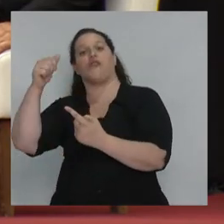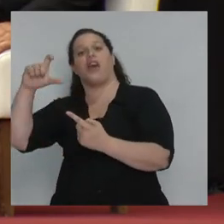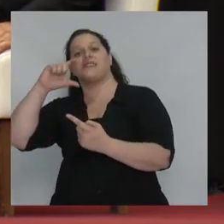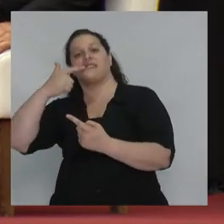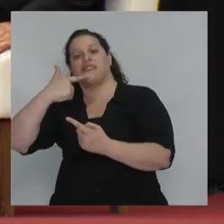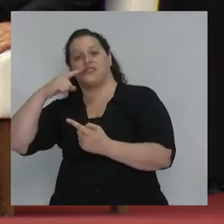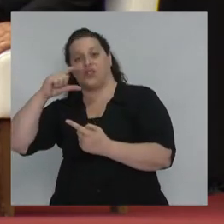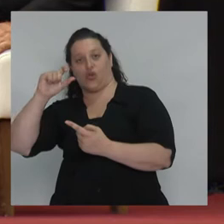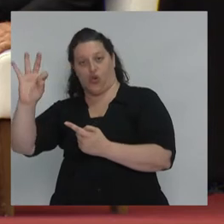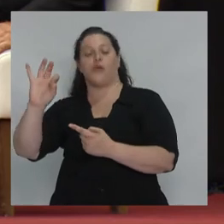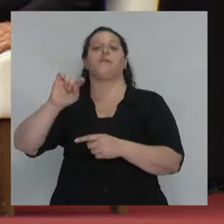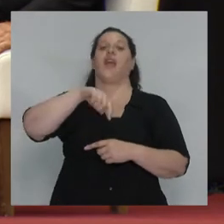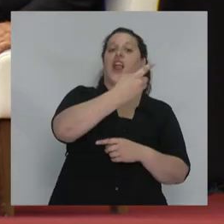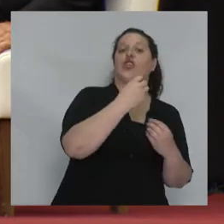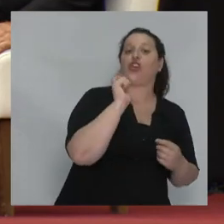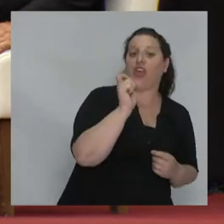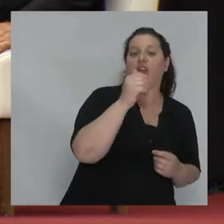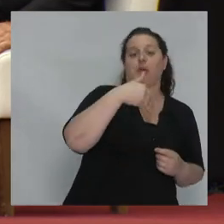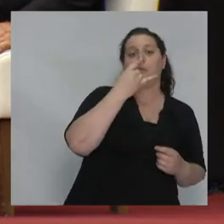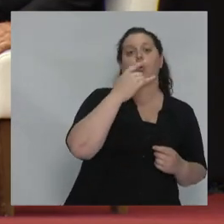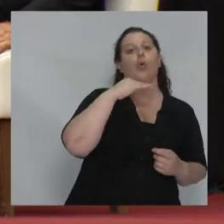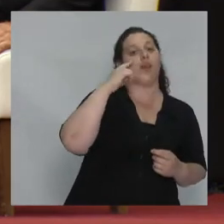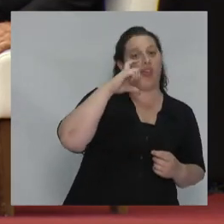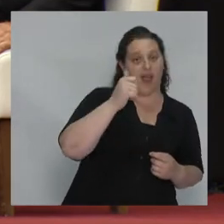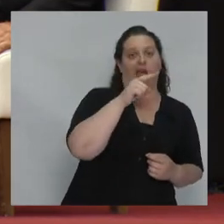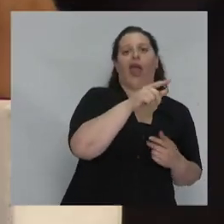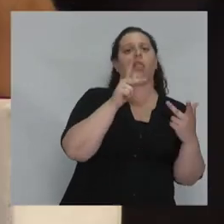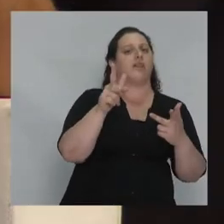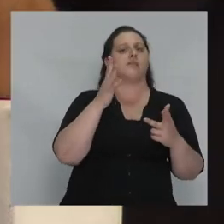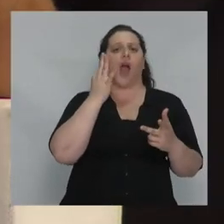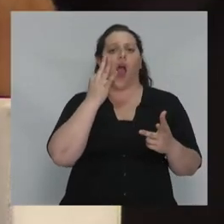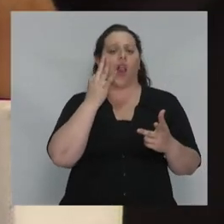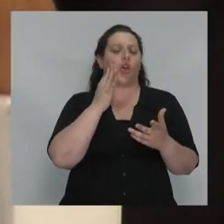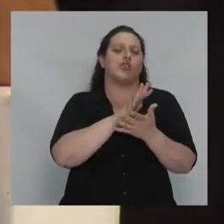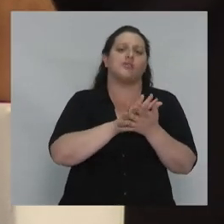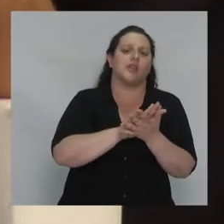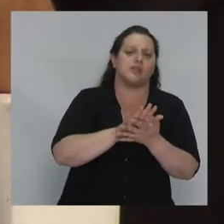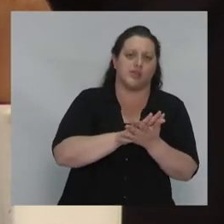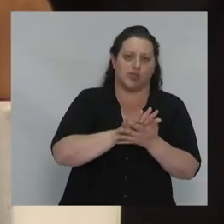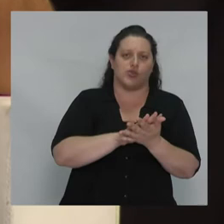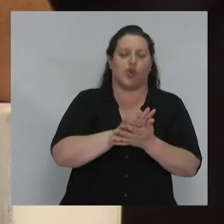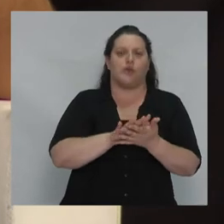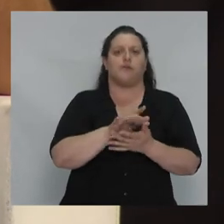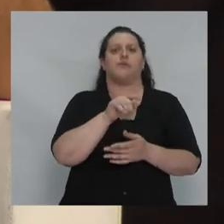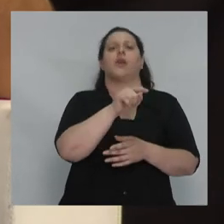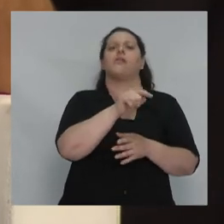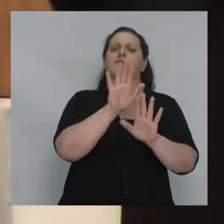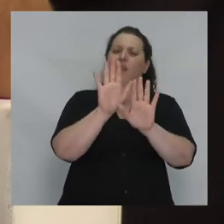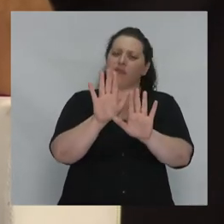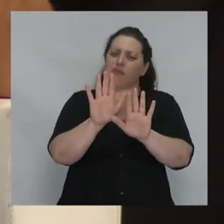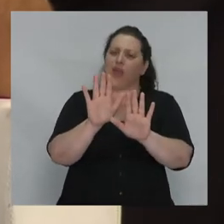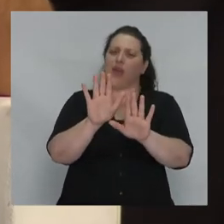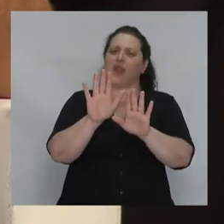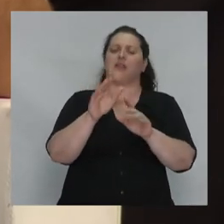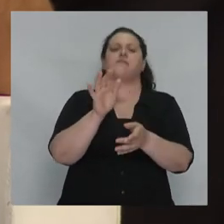Y Mujica dice algo muy sencillo: no se afanen, esperemos que el péndulo llegue al